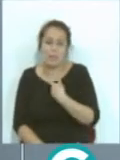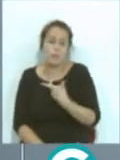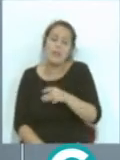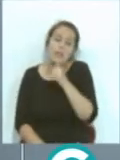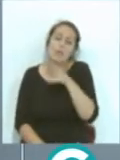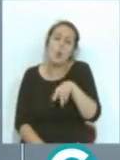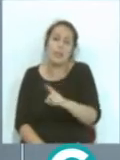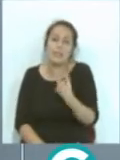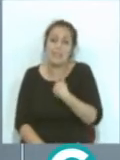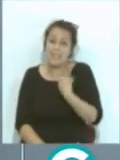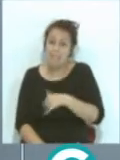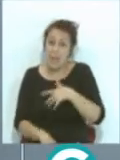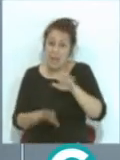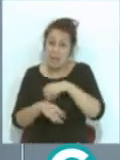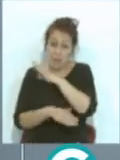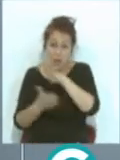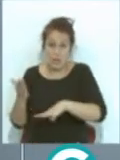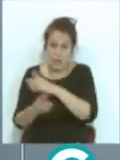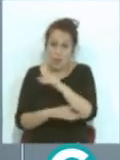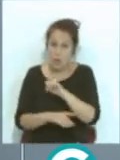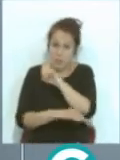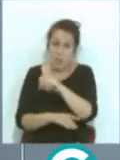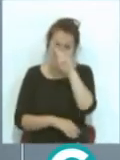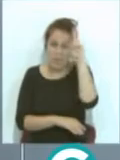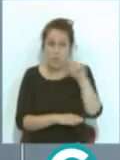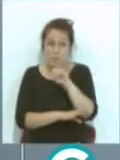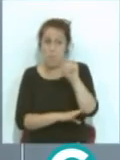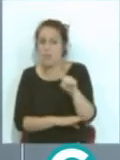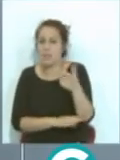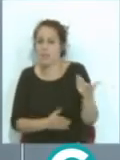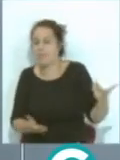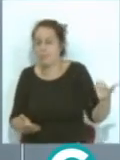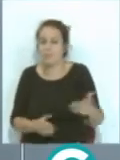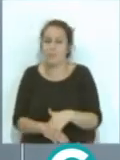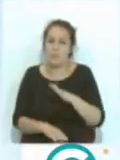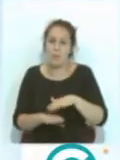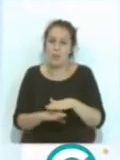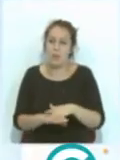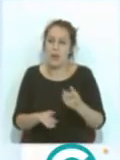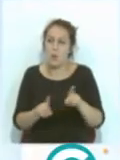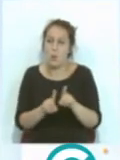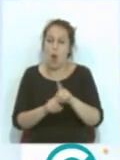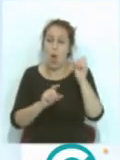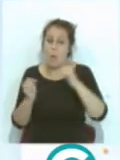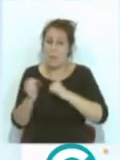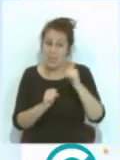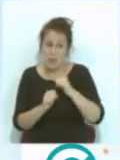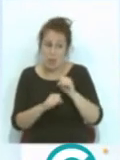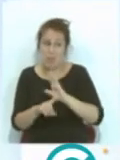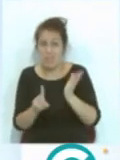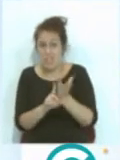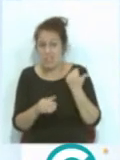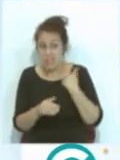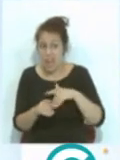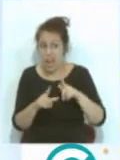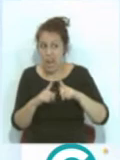le ha pintado la cara al Barcelona y se la ha pintado al Madrid allá en Valdebeba. Para terminar de desvirtuar una competición que ya se está alejando